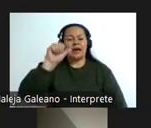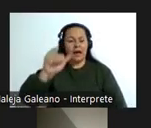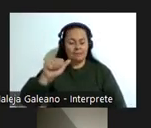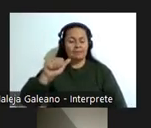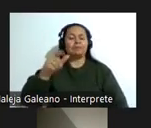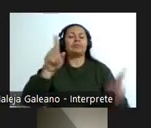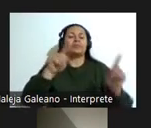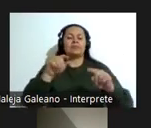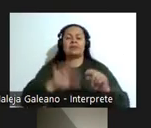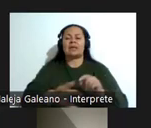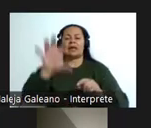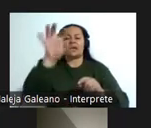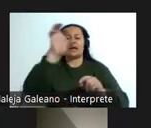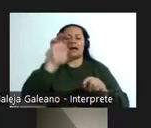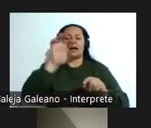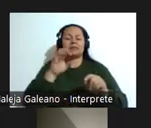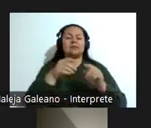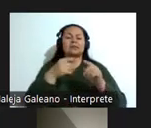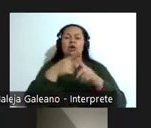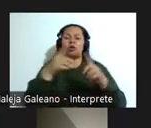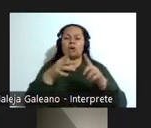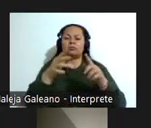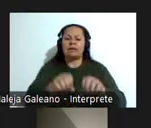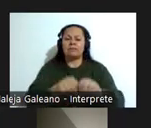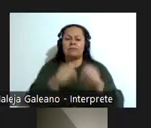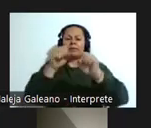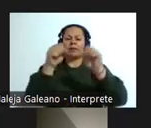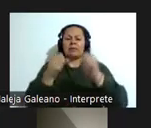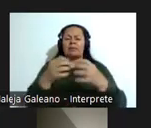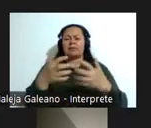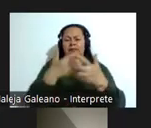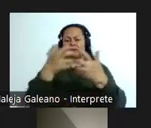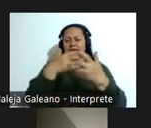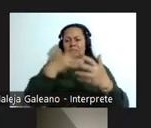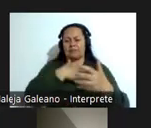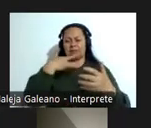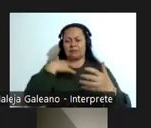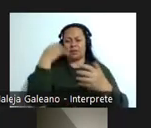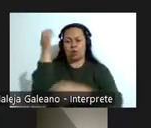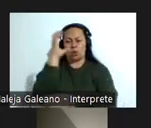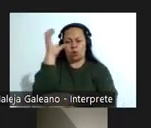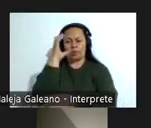cuerpo en un paisaje necrótico, el sistema de salud colombiano.